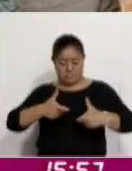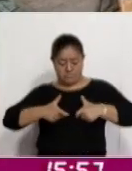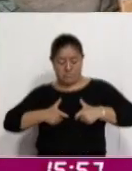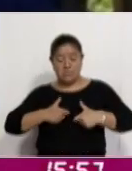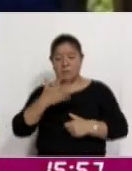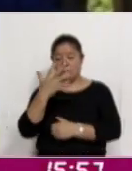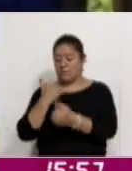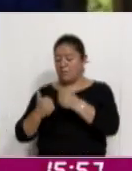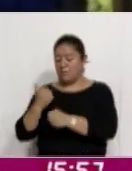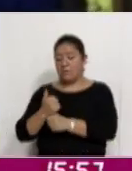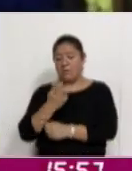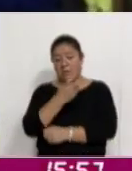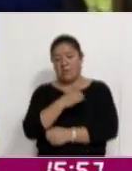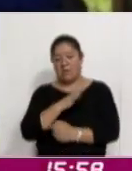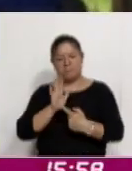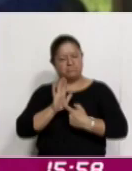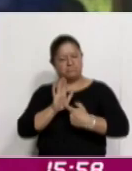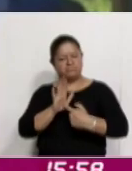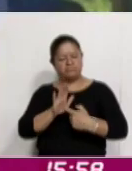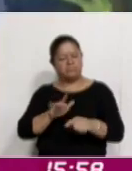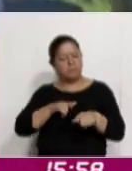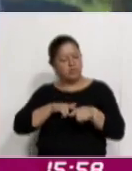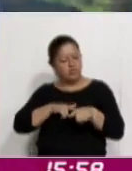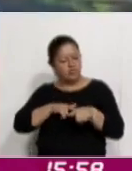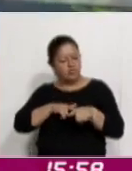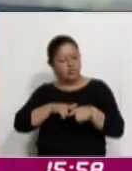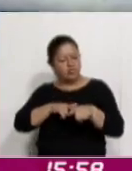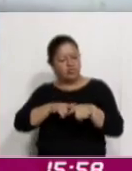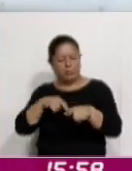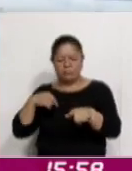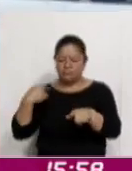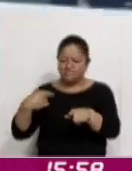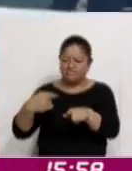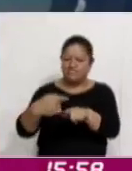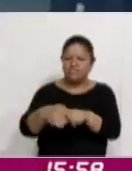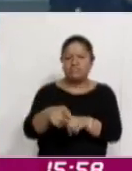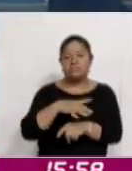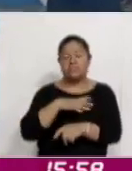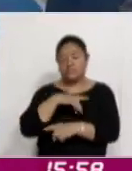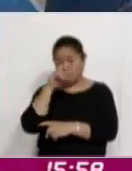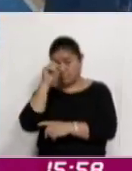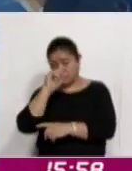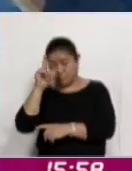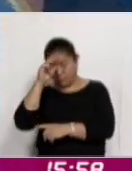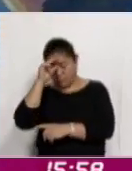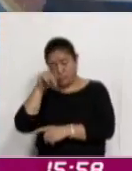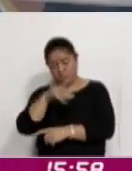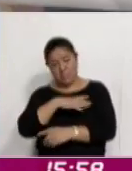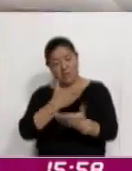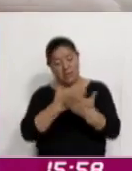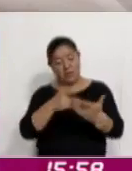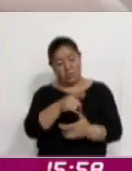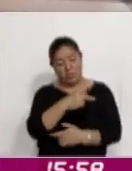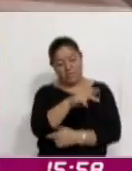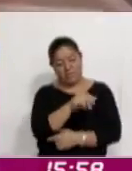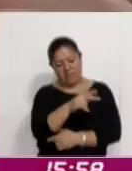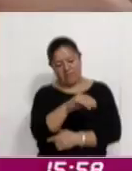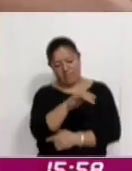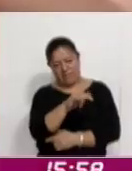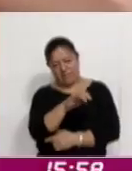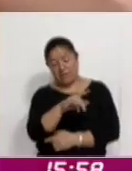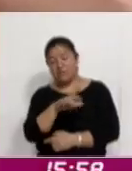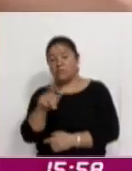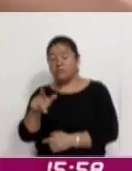5 años, Abdul ha demostrado una constancia y un talento excepcional, ahora con la mira puesta en los Juegos Parapanamericanos Juveniles y, por qué no, en unos